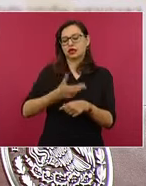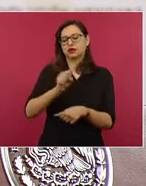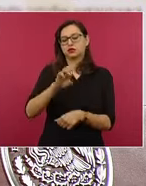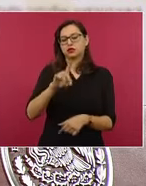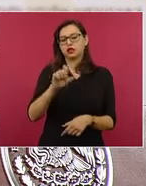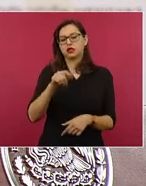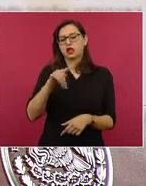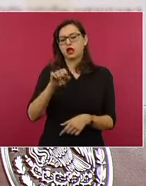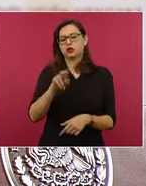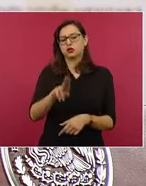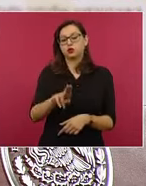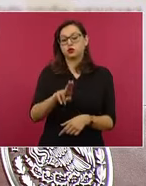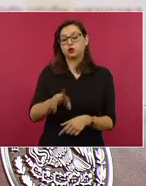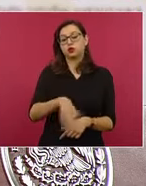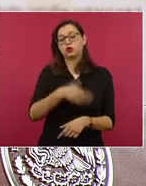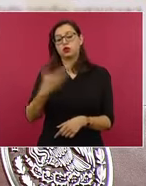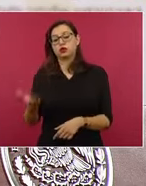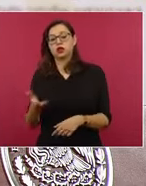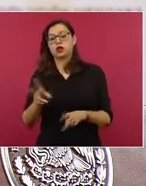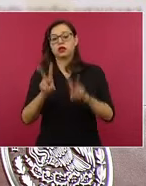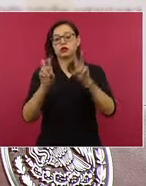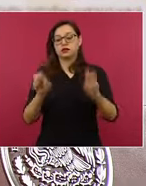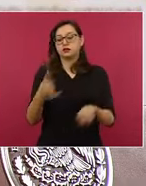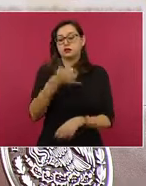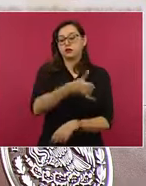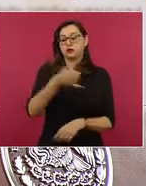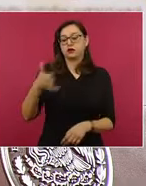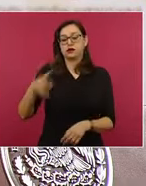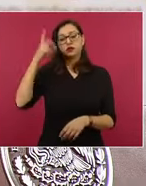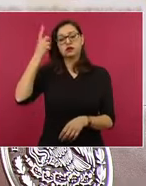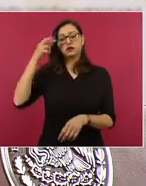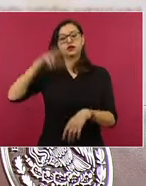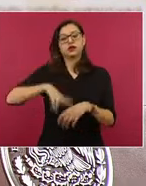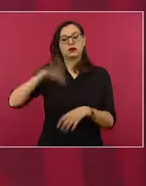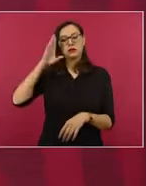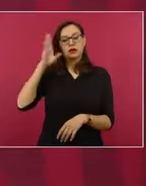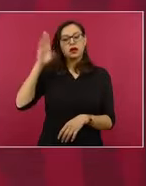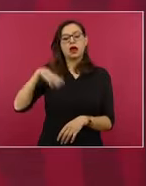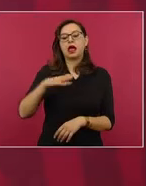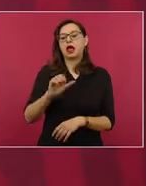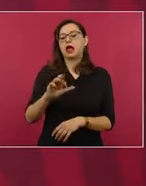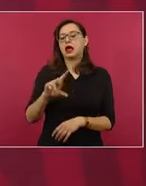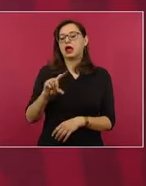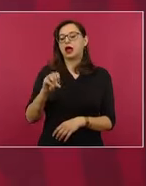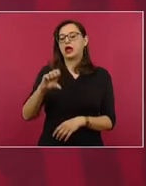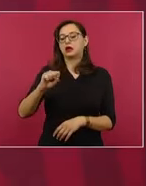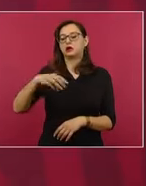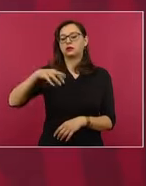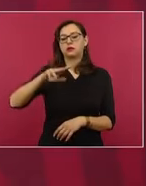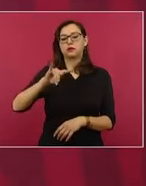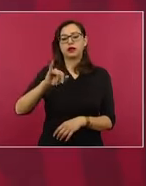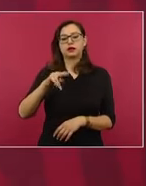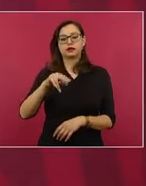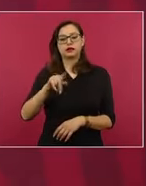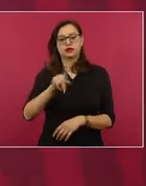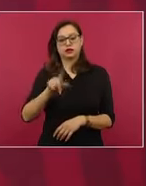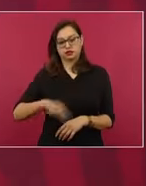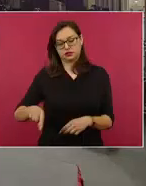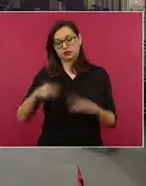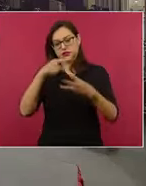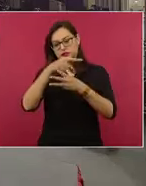en lo del Infonavit, su director, el maestro Carlos Martínez Velázquez.